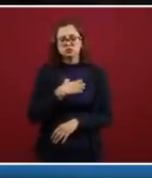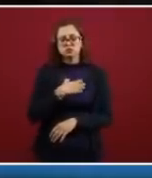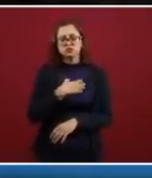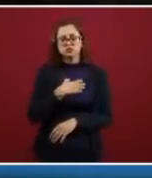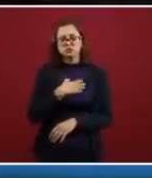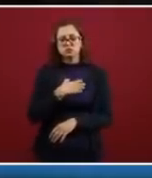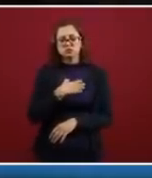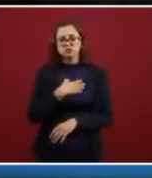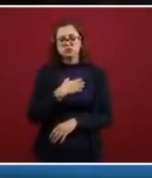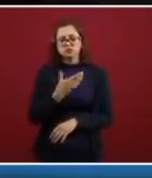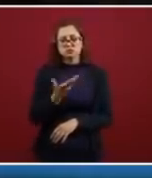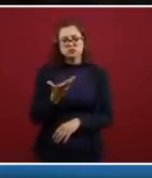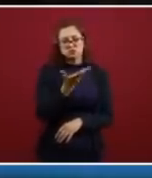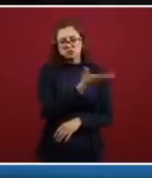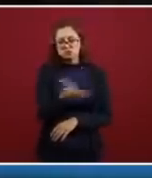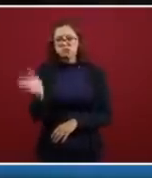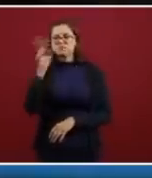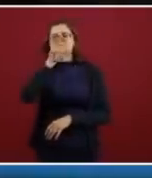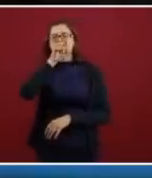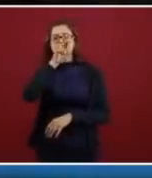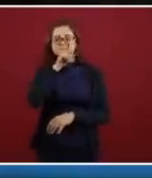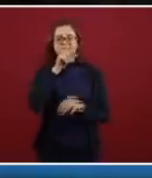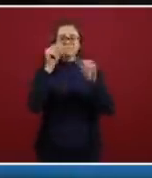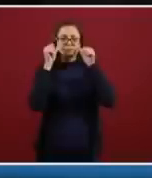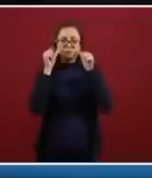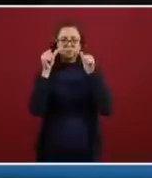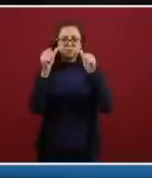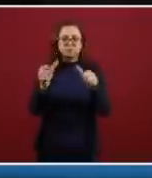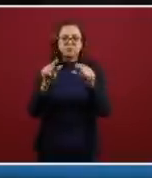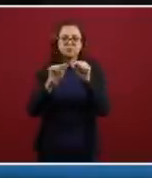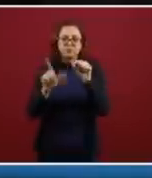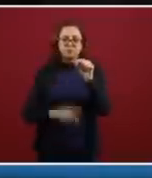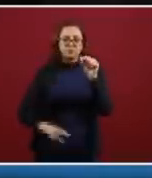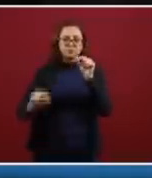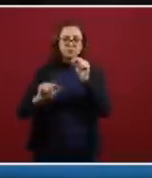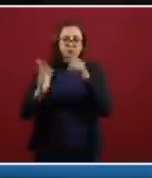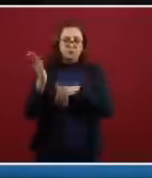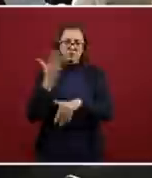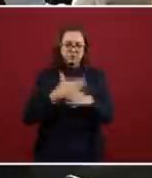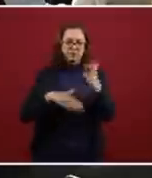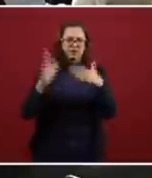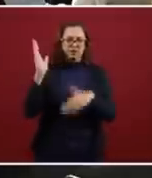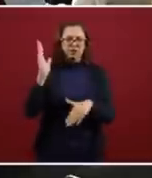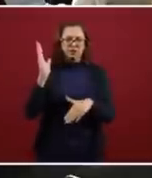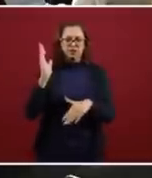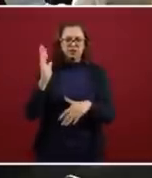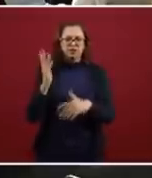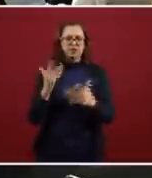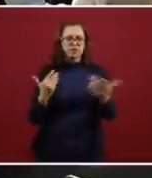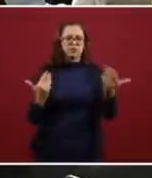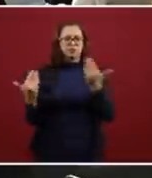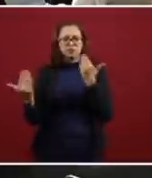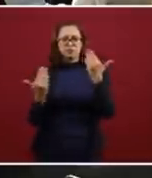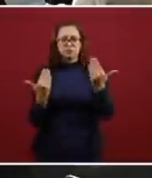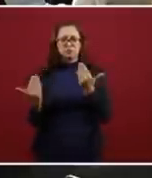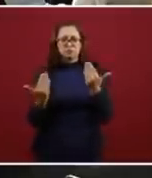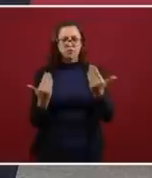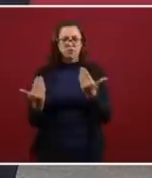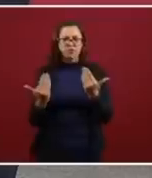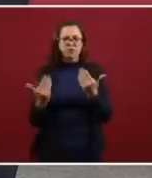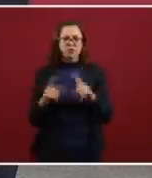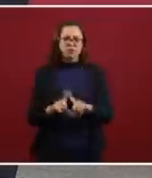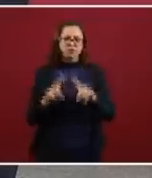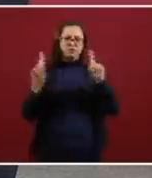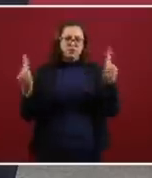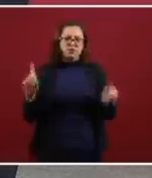están preocupados y ocupados en sacar a México, y no, que contrasta mucho con la actitud que